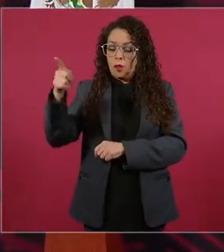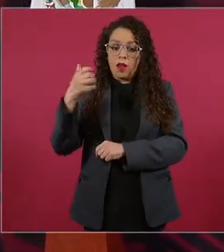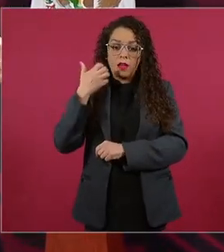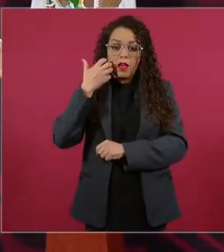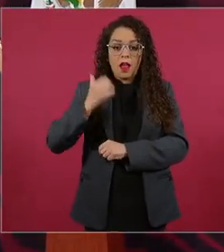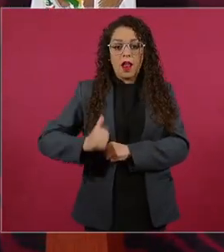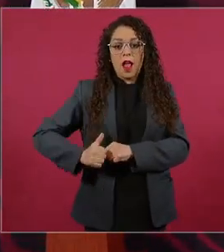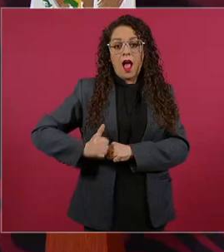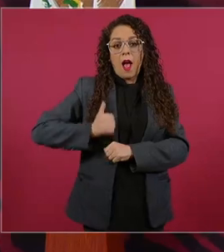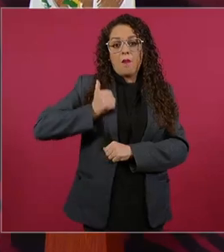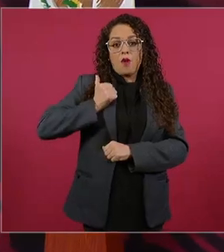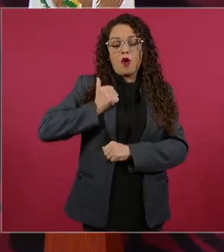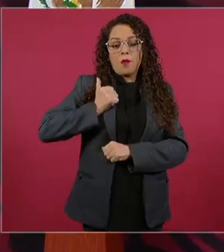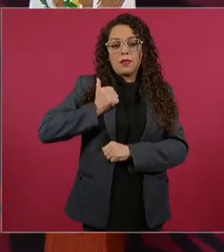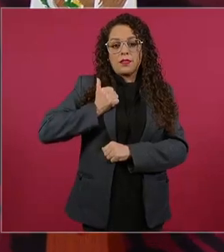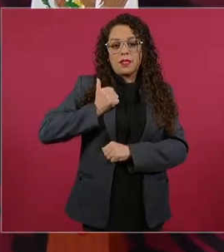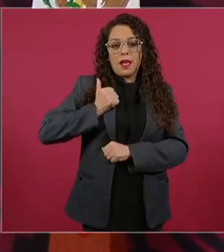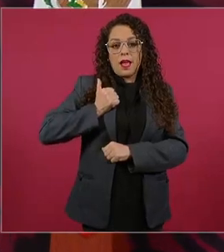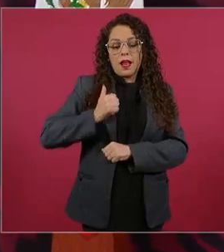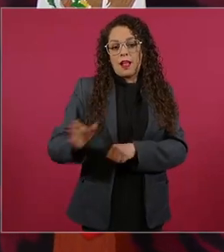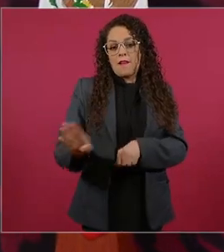propósitos políticos.